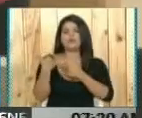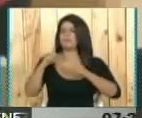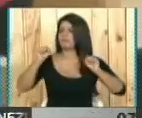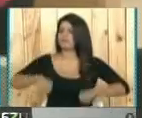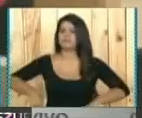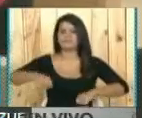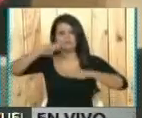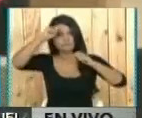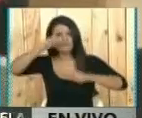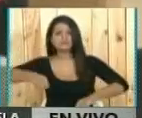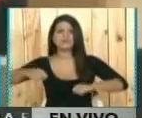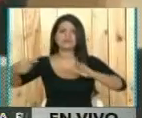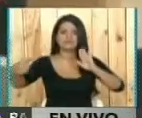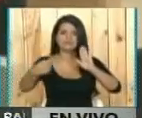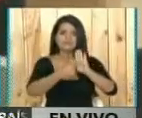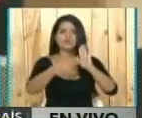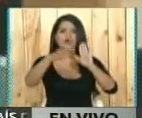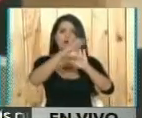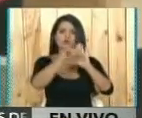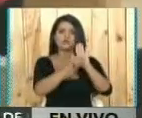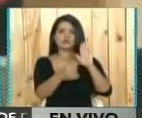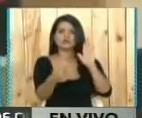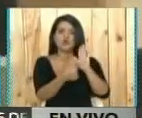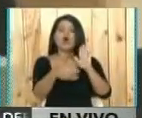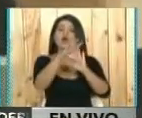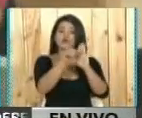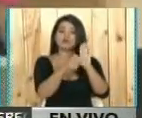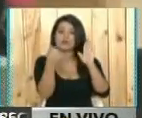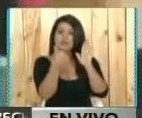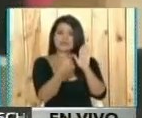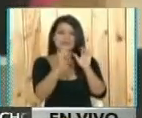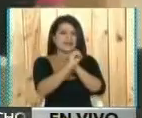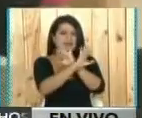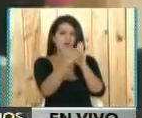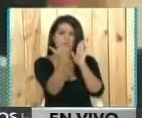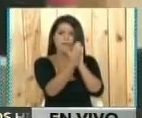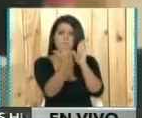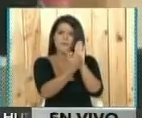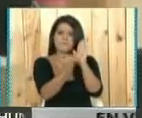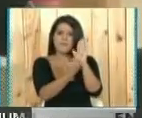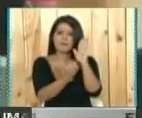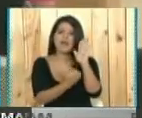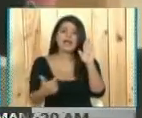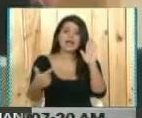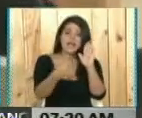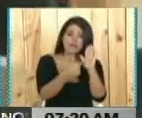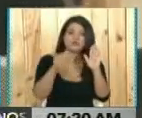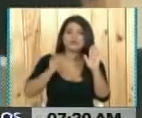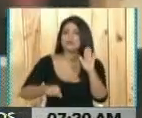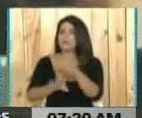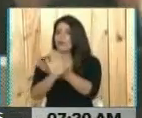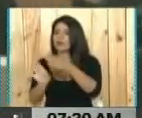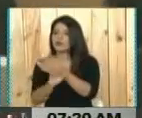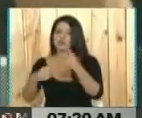sus atribuciones están expresamente calificadas en la Constitución como protectoras de la misma.